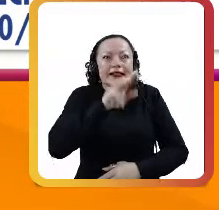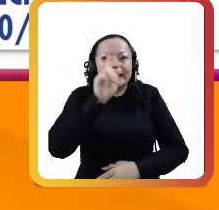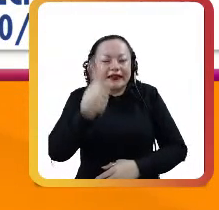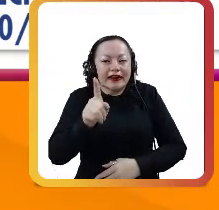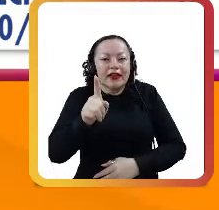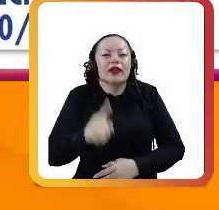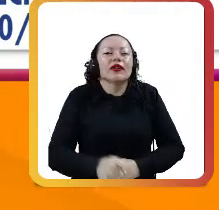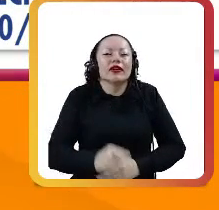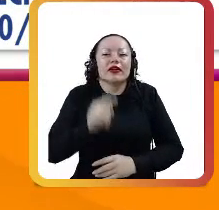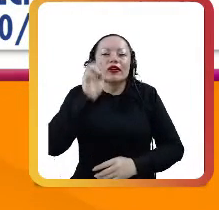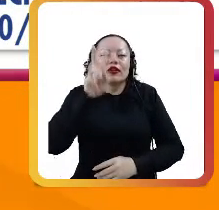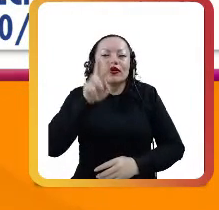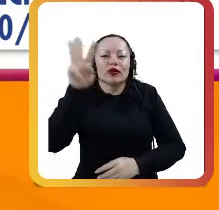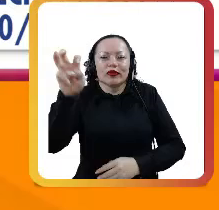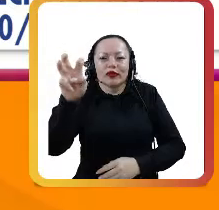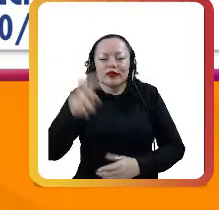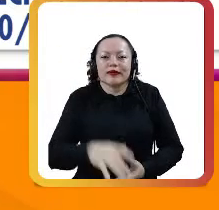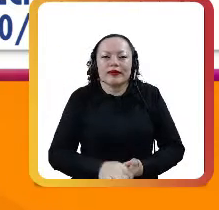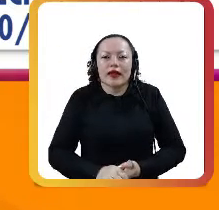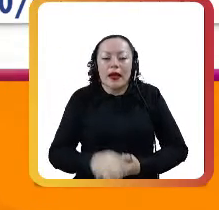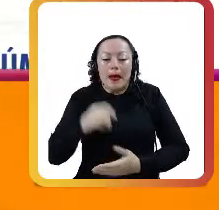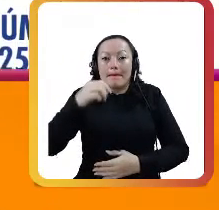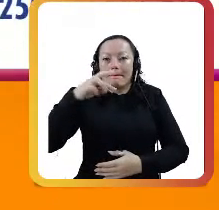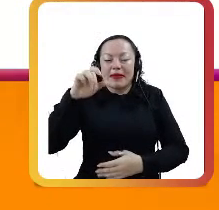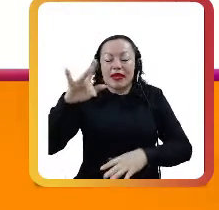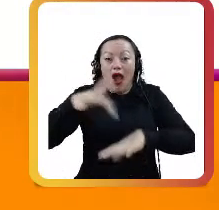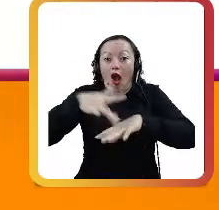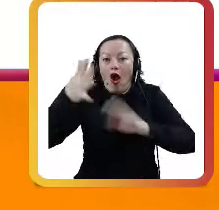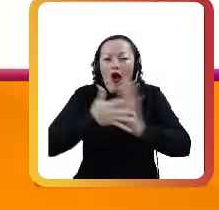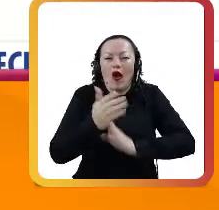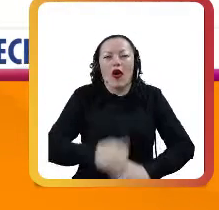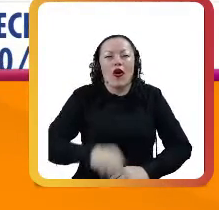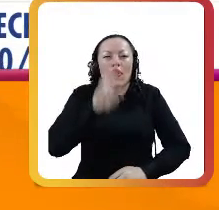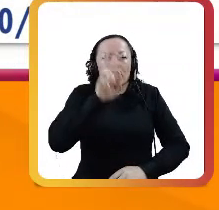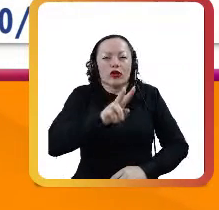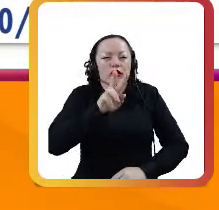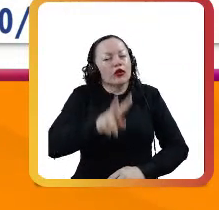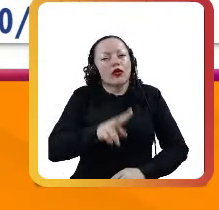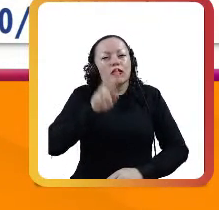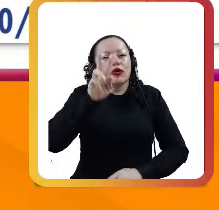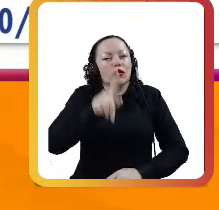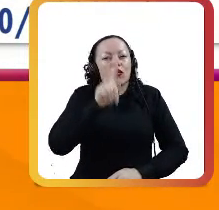31-28, 3-1-2-8. Pijao Oro, 12-59,